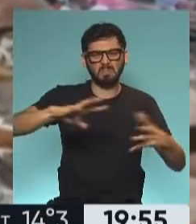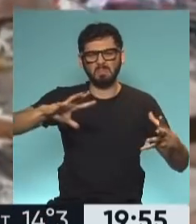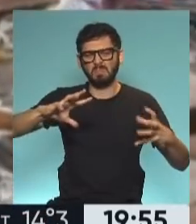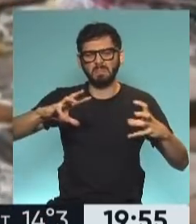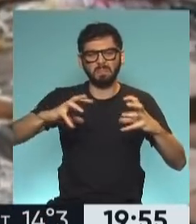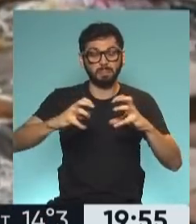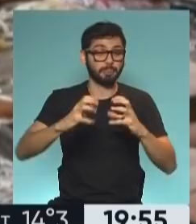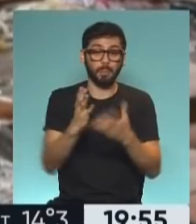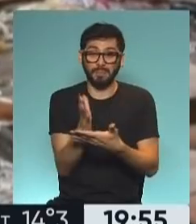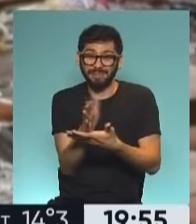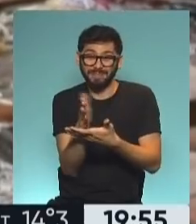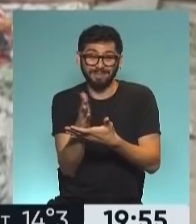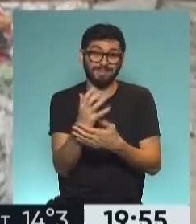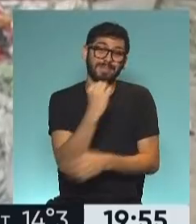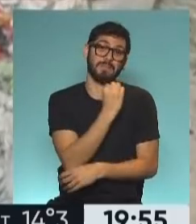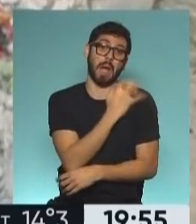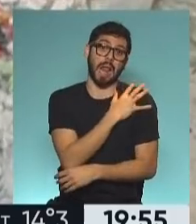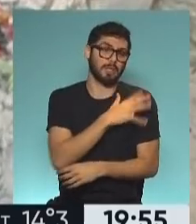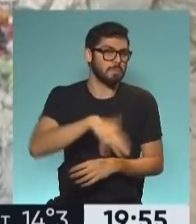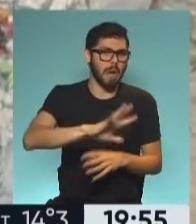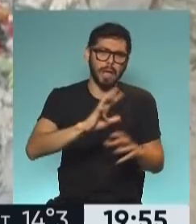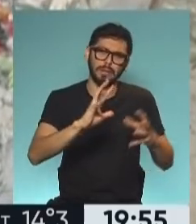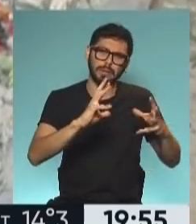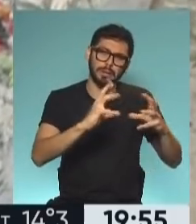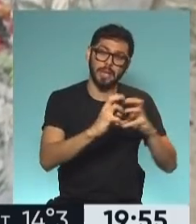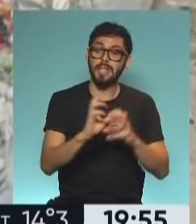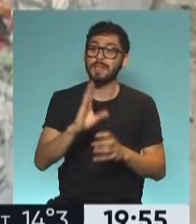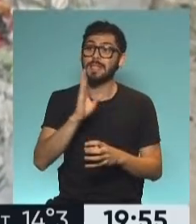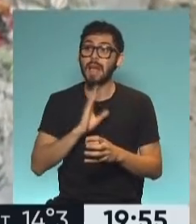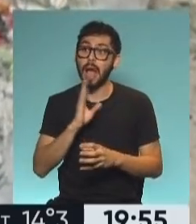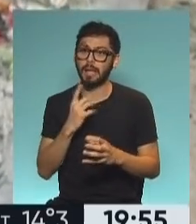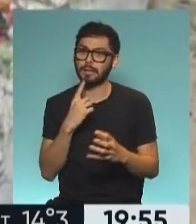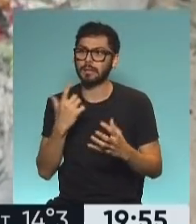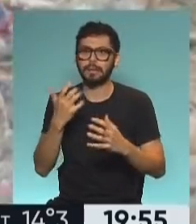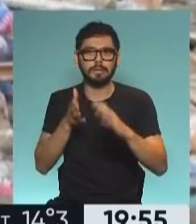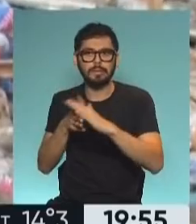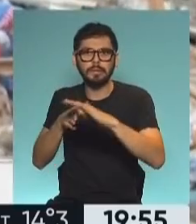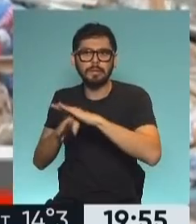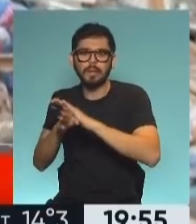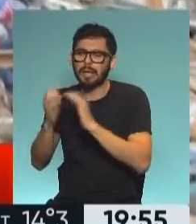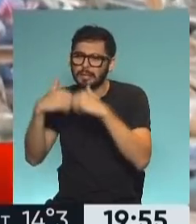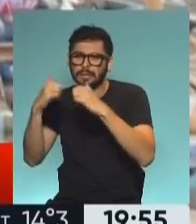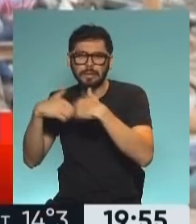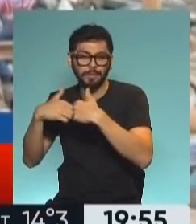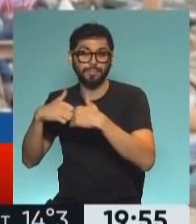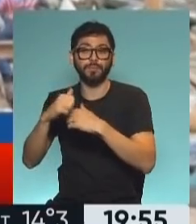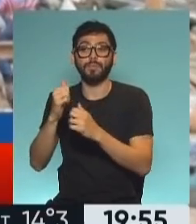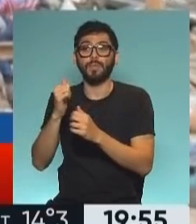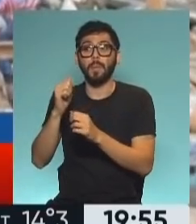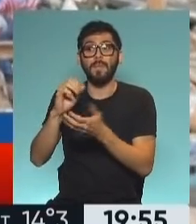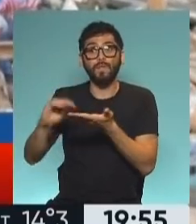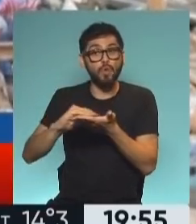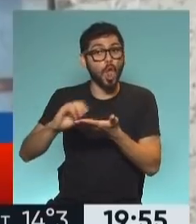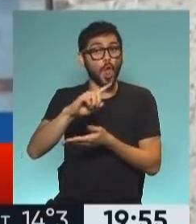enclave palestino y ha mantenido a los israelíes corriendo en busca de refugio. Los funcionarios médicos de Gaza dicen